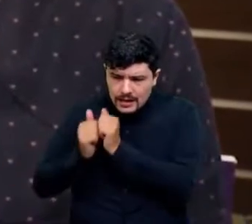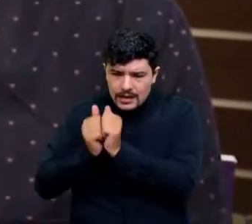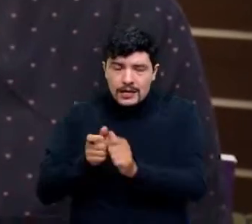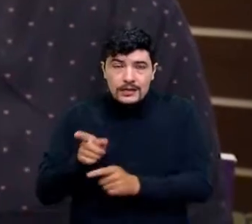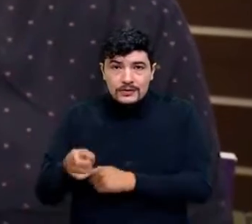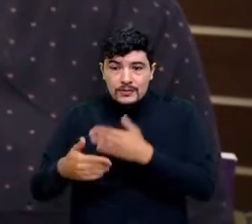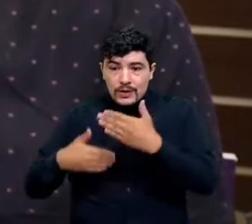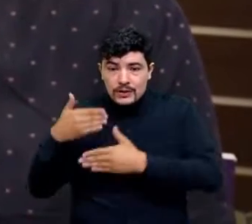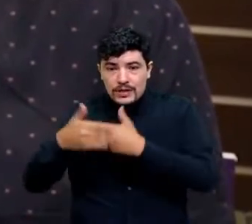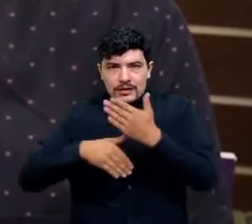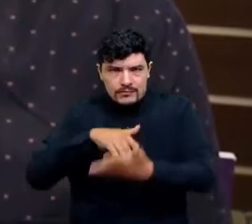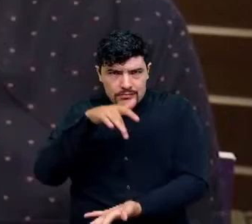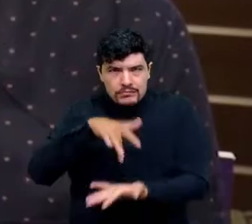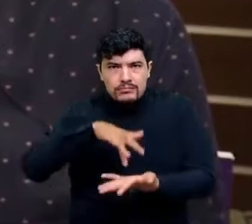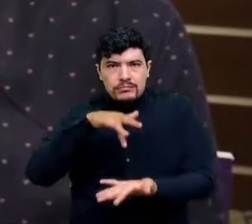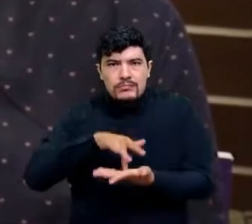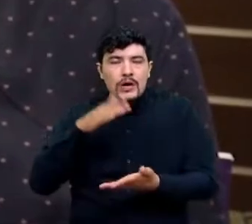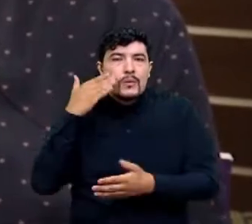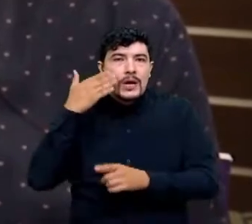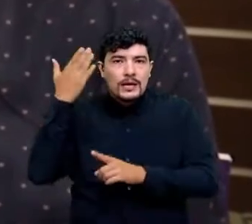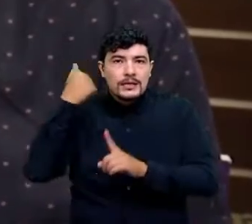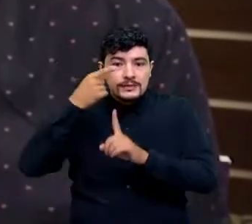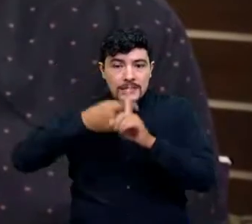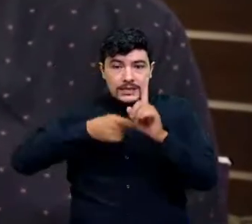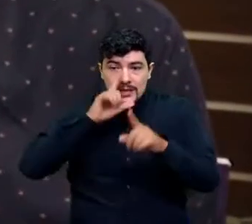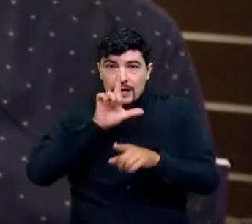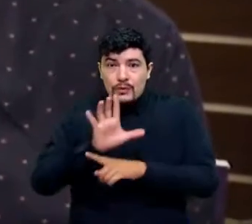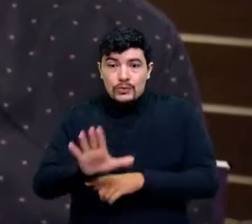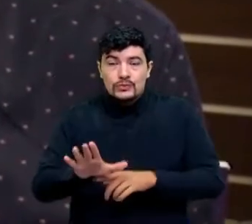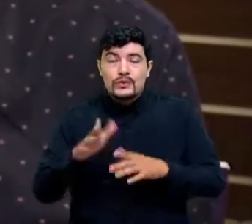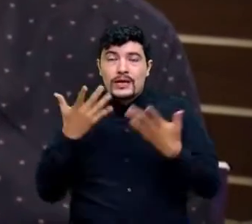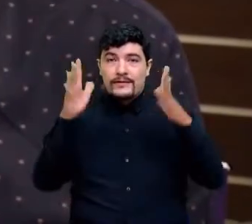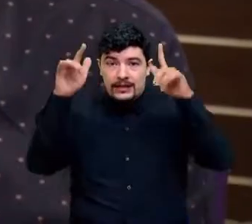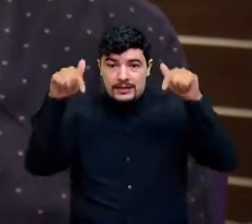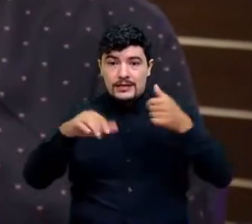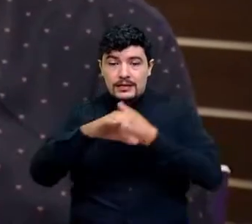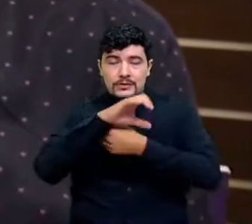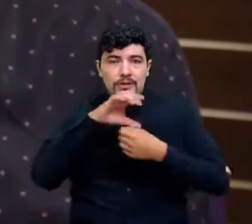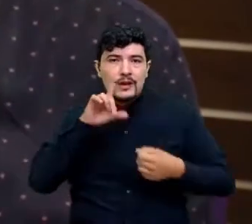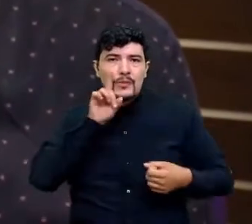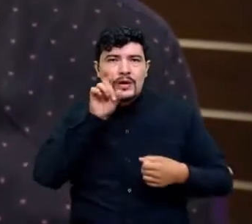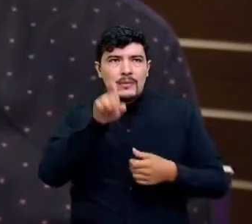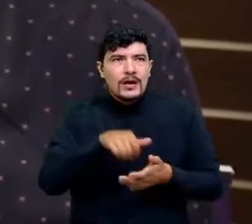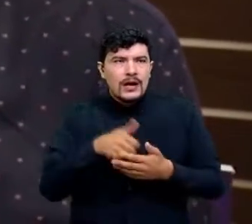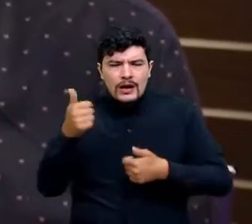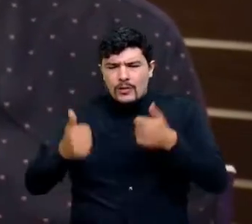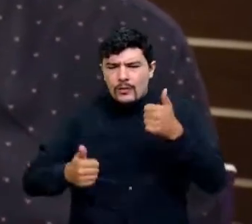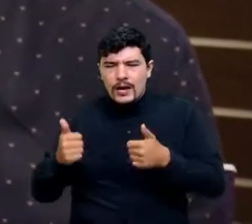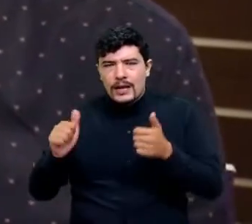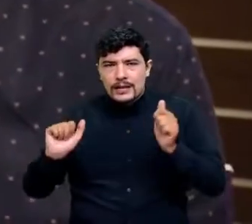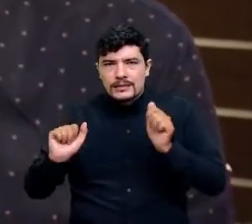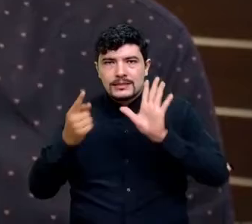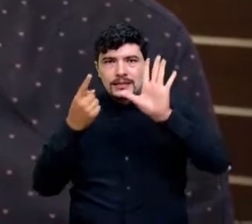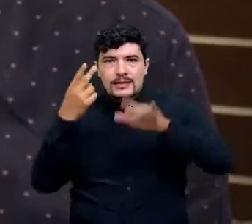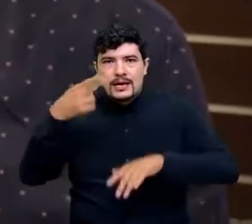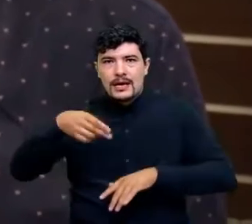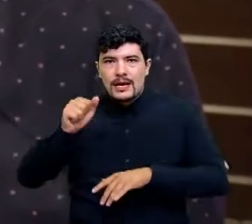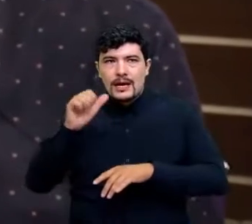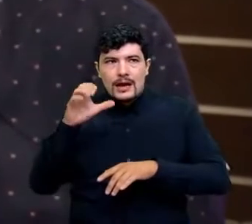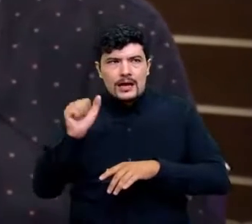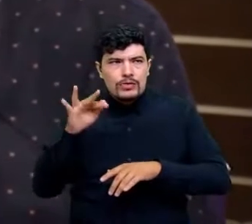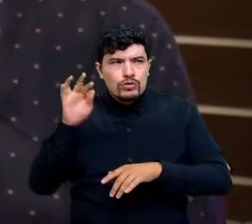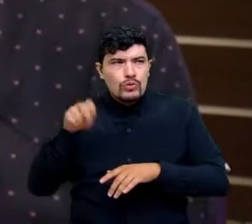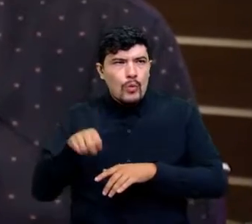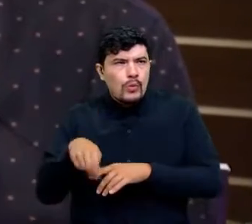profesores participen en el mes de julio de un gran evento que se va a llevar en bucaramanga es la cesta hackathon donde los